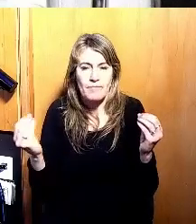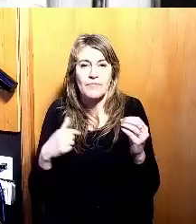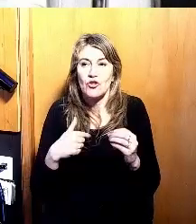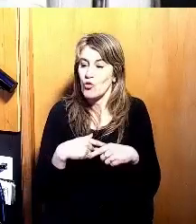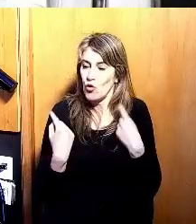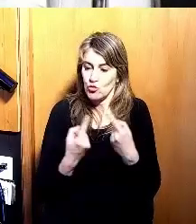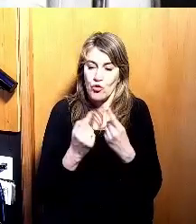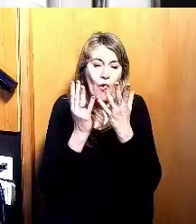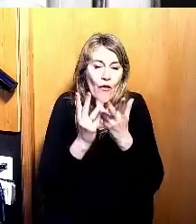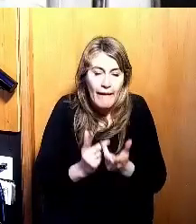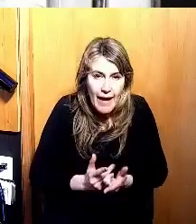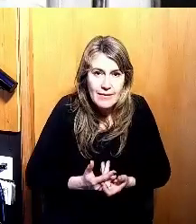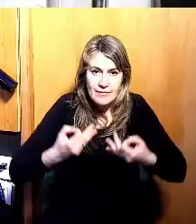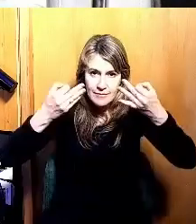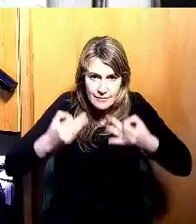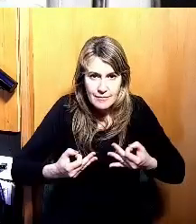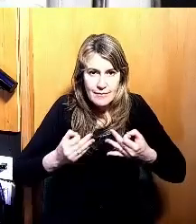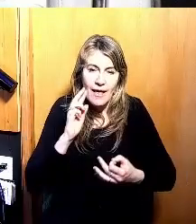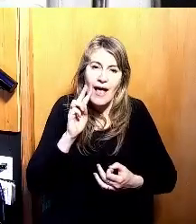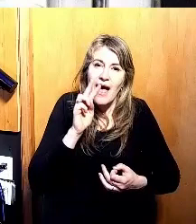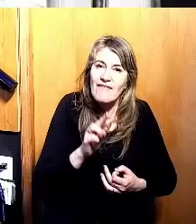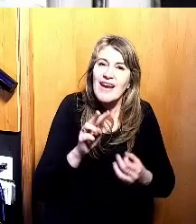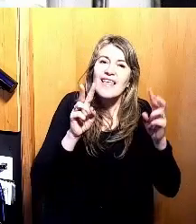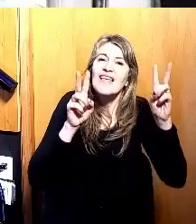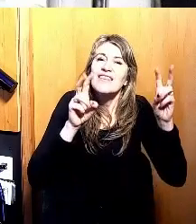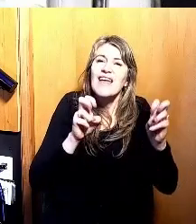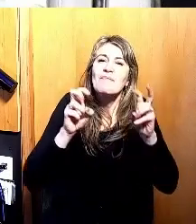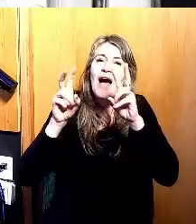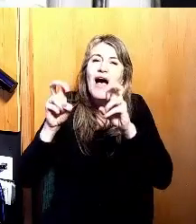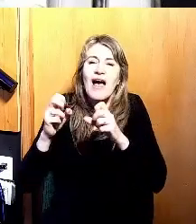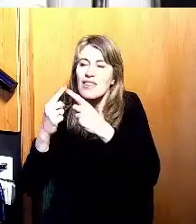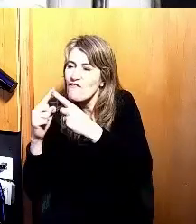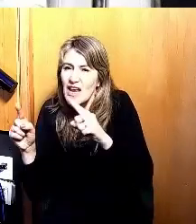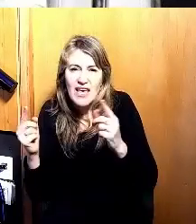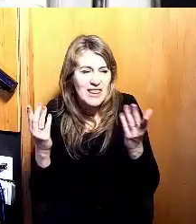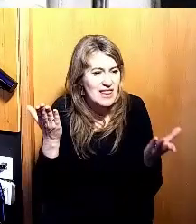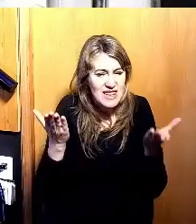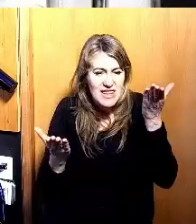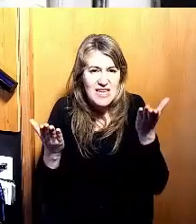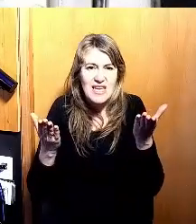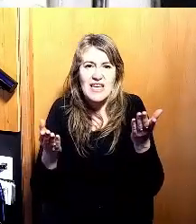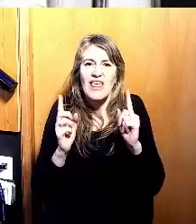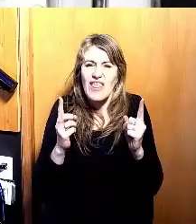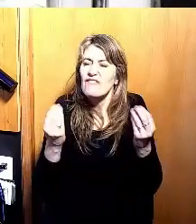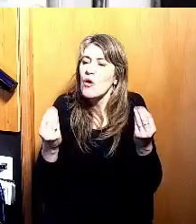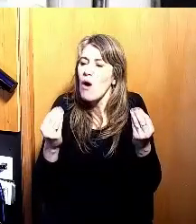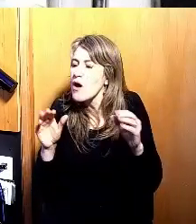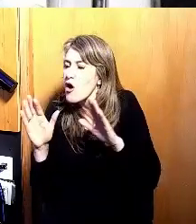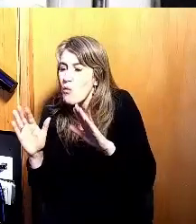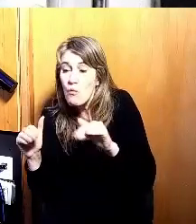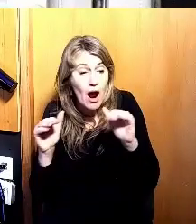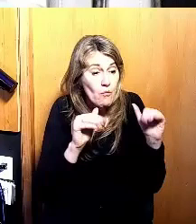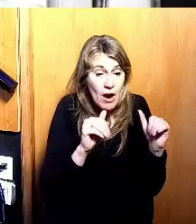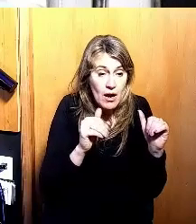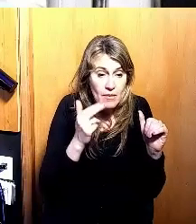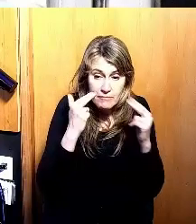era empezar a ver y a vincular estos mundos que parecen diferentes, pero que en definitiva quizá son la misma problemática miradas